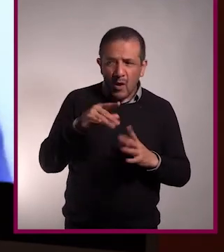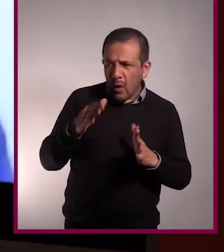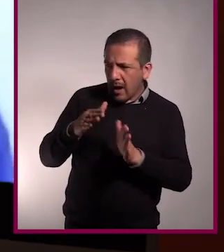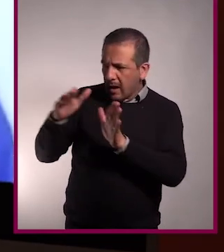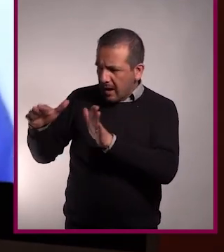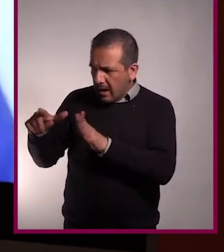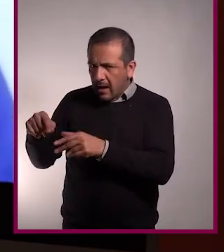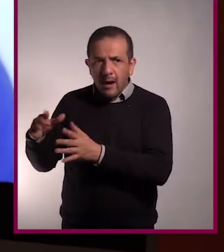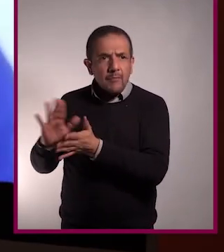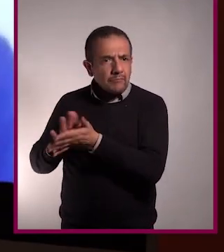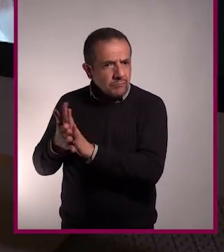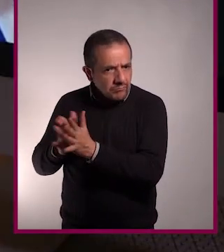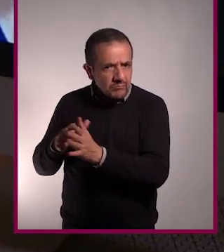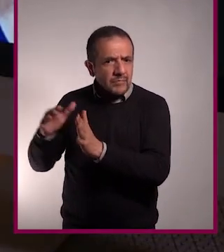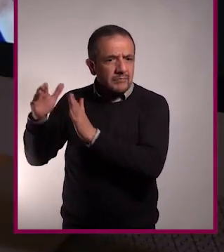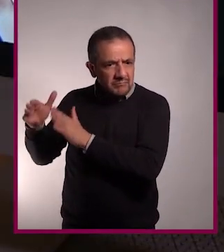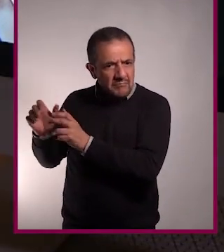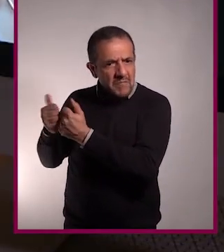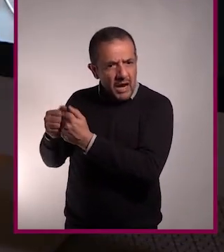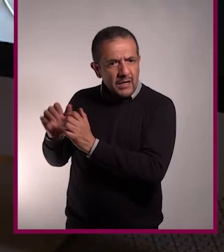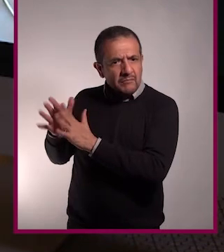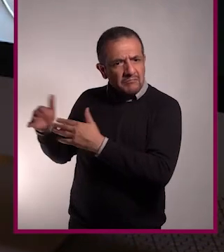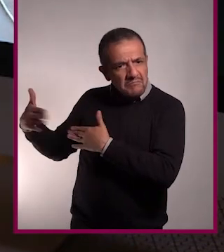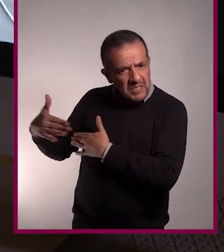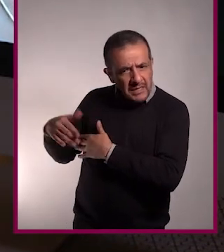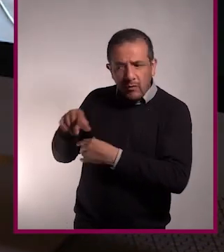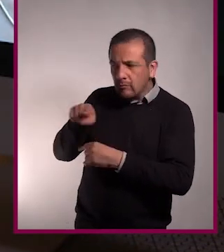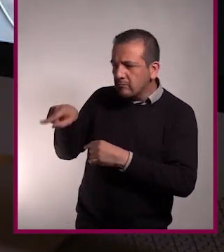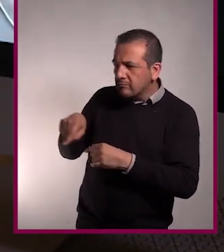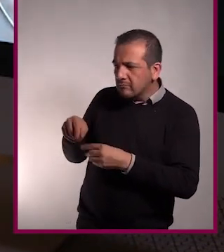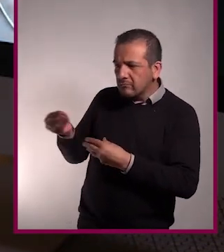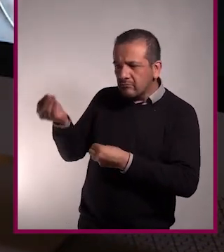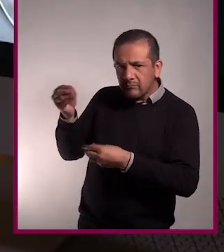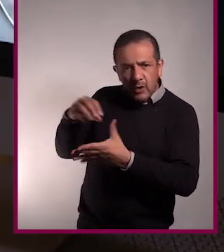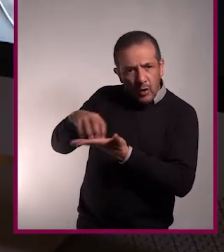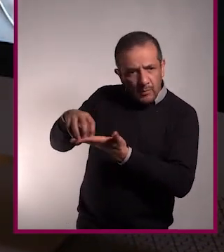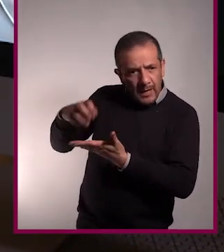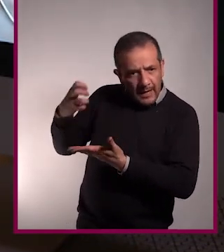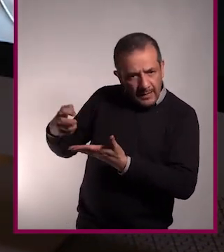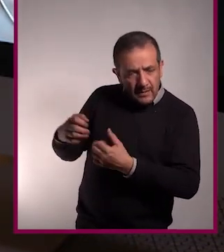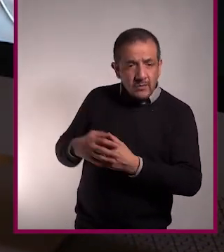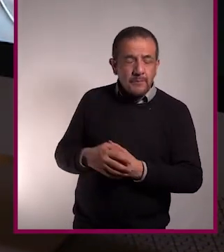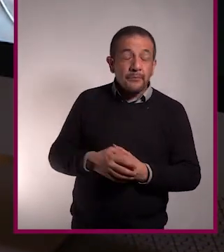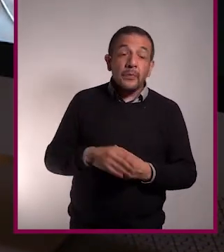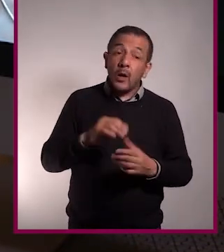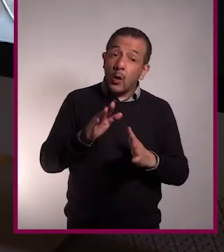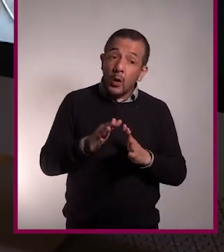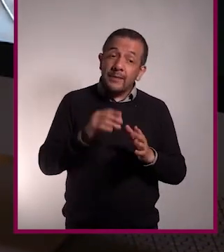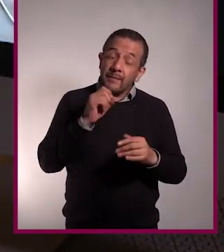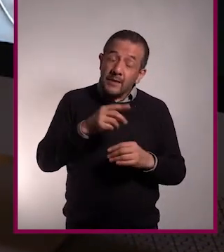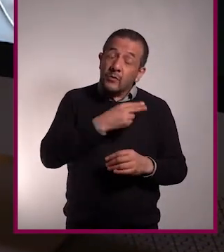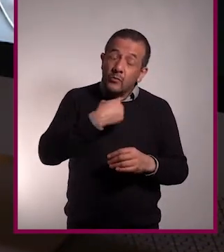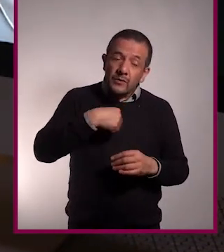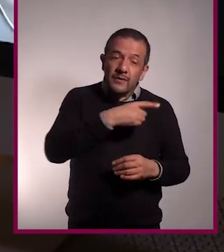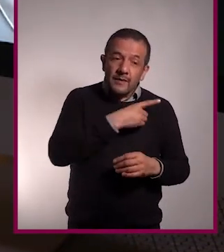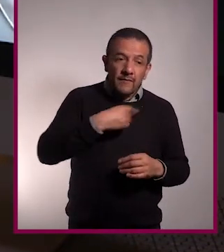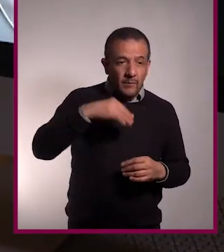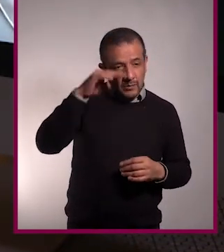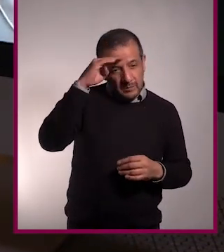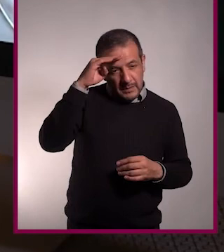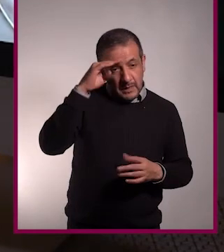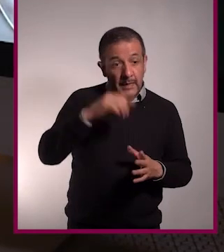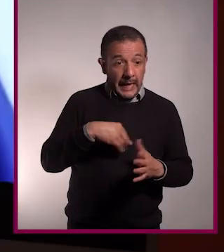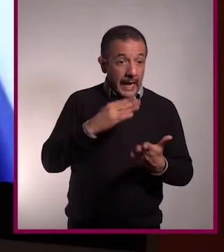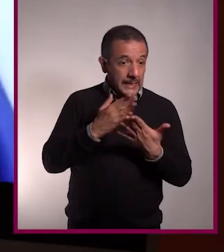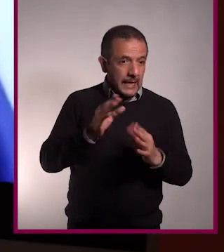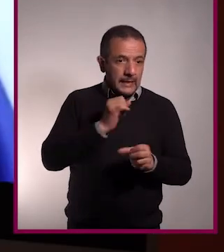el pescado, el pan, las tortillas. Entonces, esa es una buena manera. La otra también es, bueno, pensar después de toda